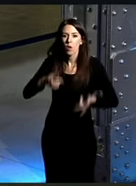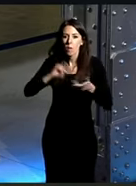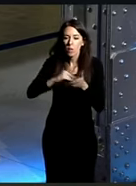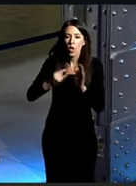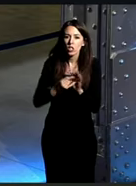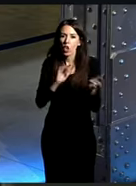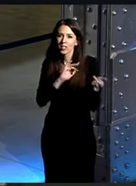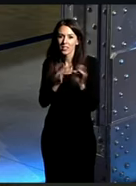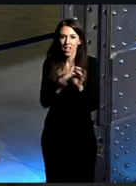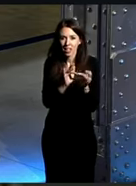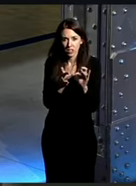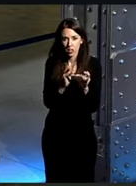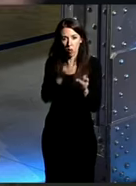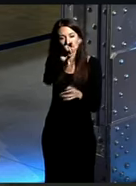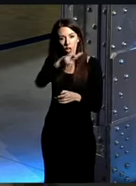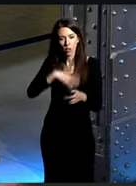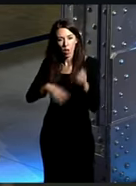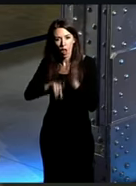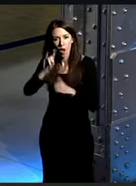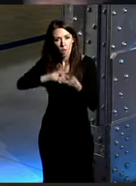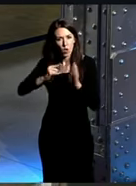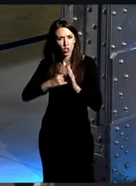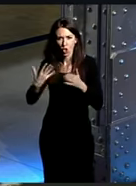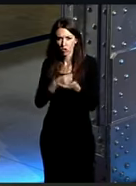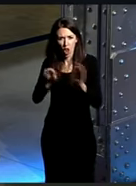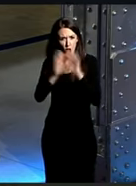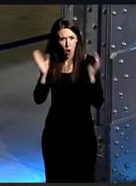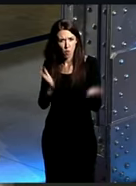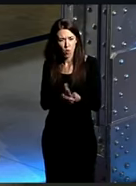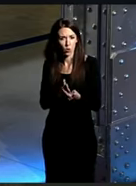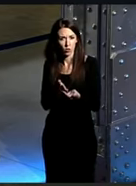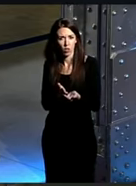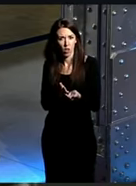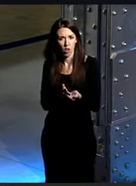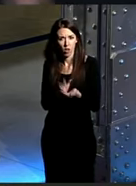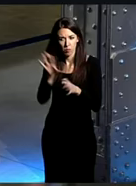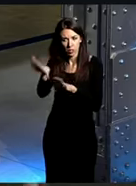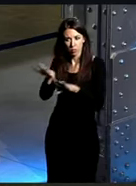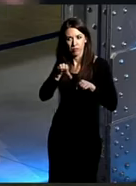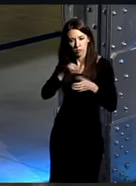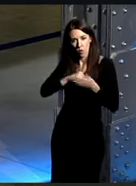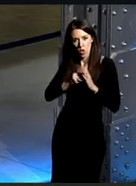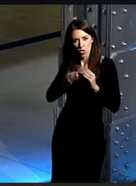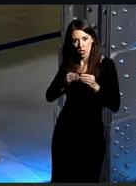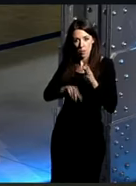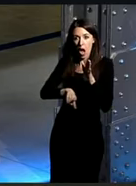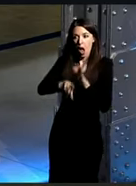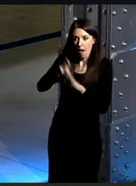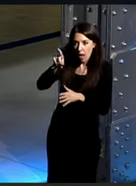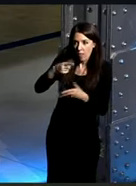proyecto interactivos que la gente desarrolle proyectos en todo el planeta, ¿no? Y vengan y ellos los incuban los proyectos y los